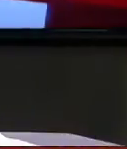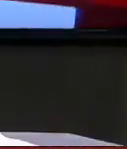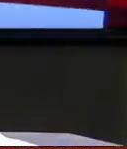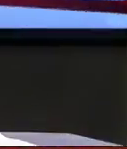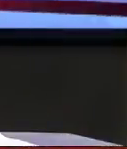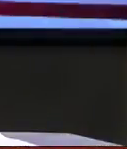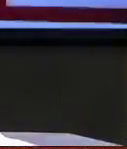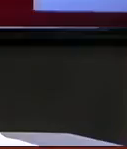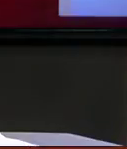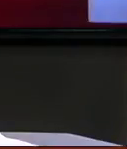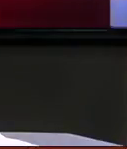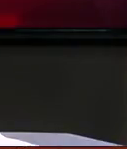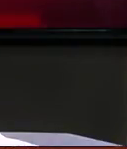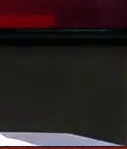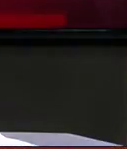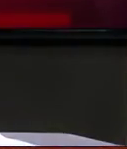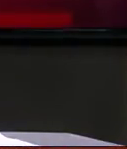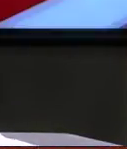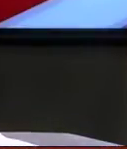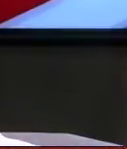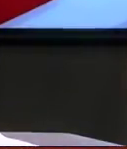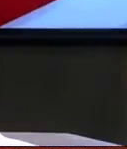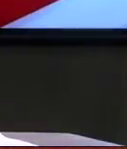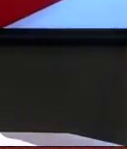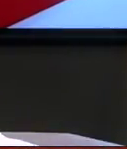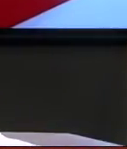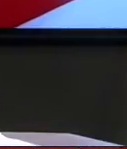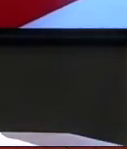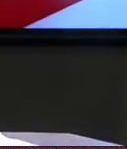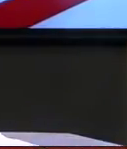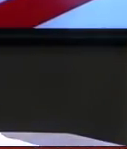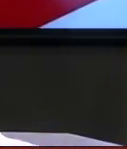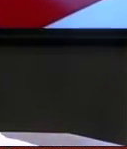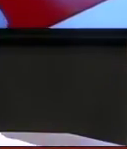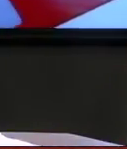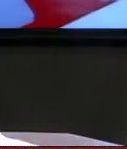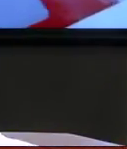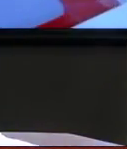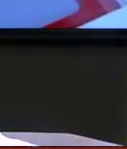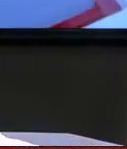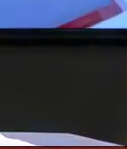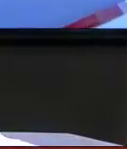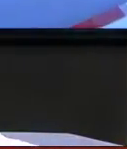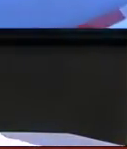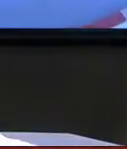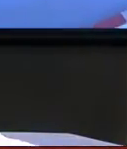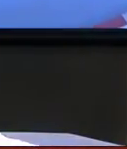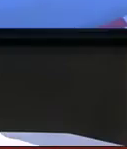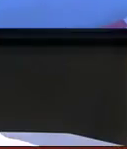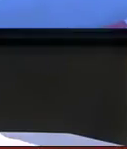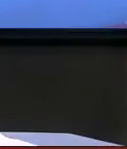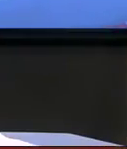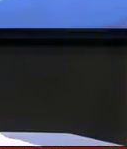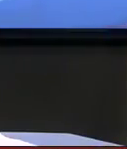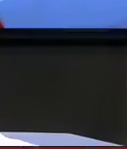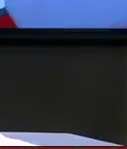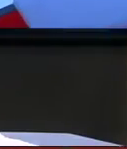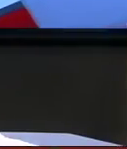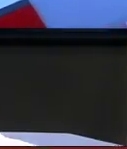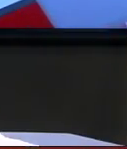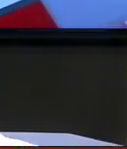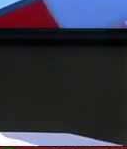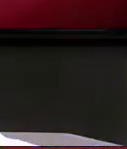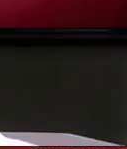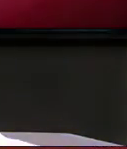Por supuesto, ¿te gusta la televisión educativa? Sí, también. Bueno, pues hoy es viernes de En Corto y en punto de las 8:30 de la noche no se pierda la entrevista con